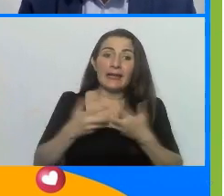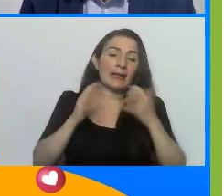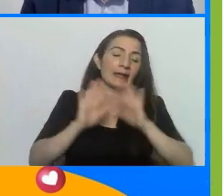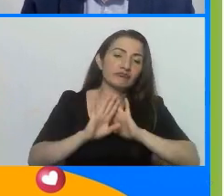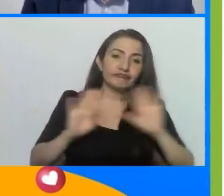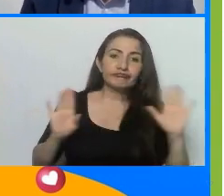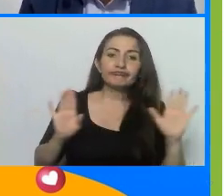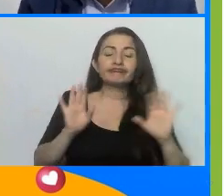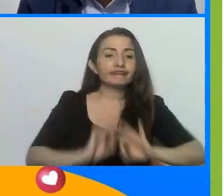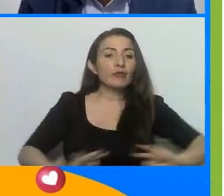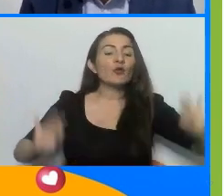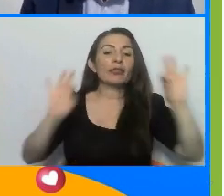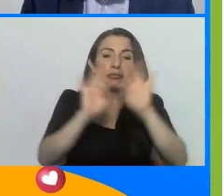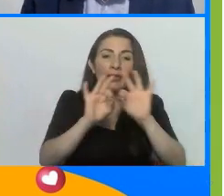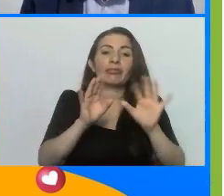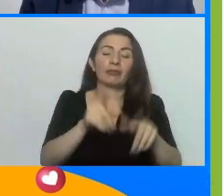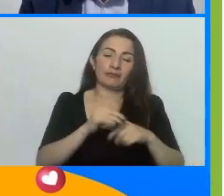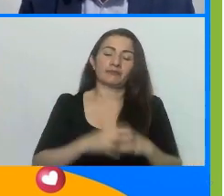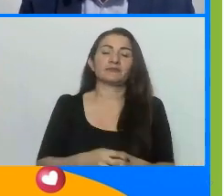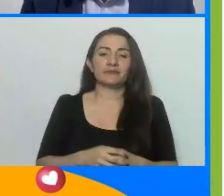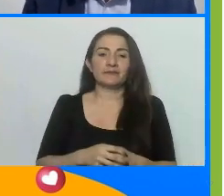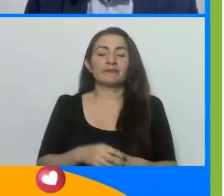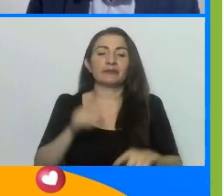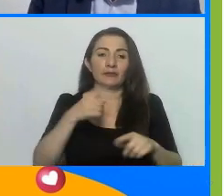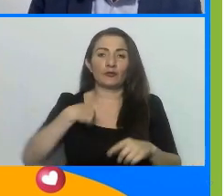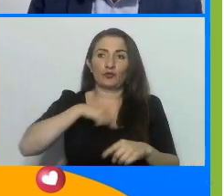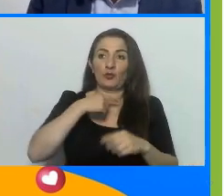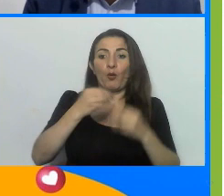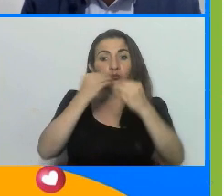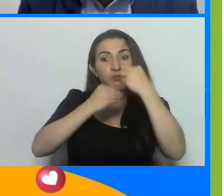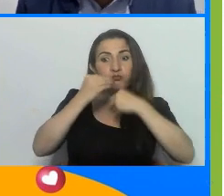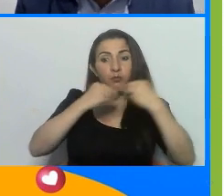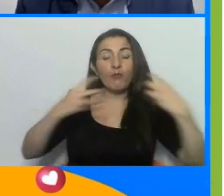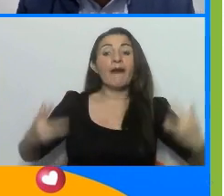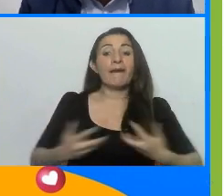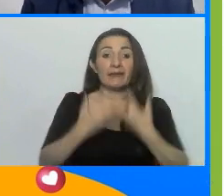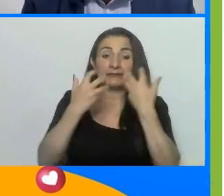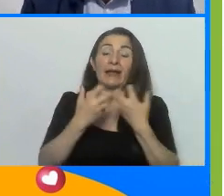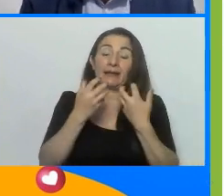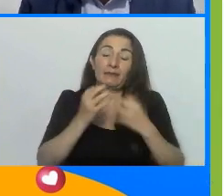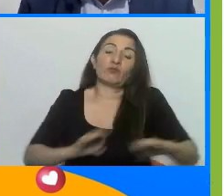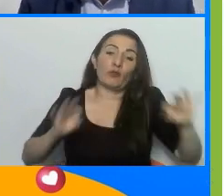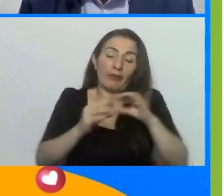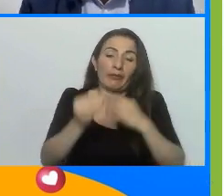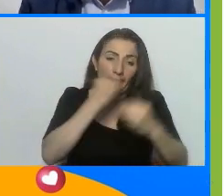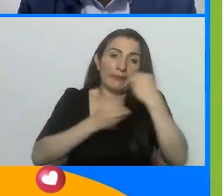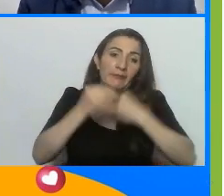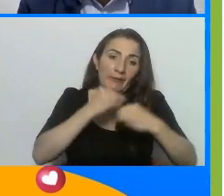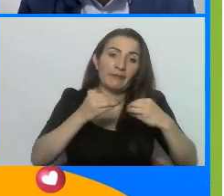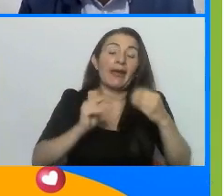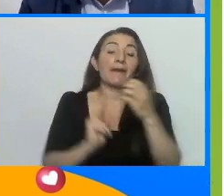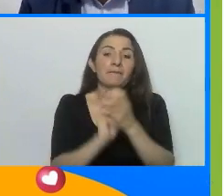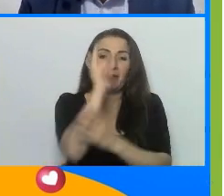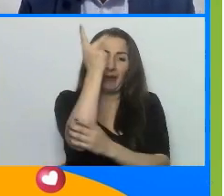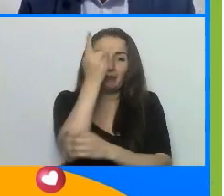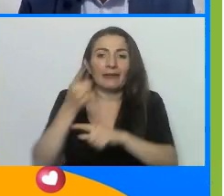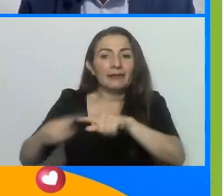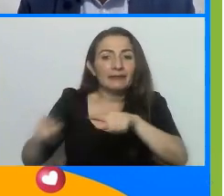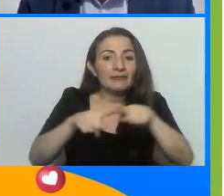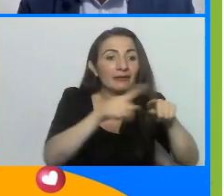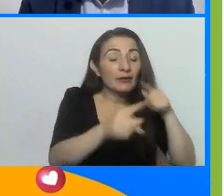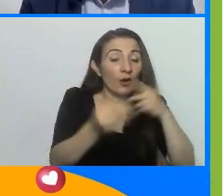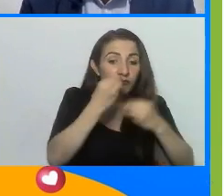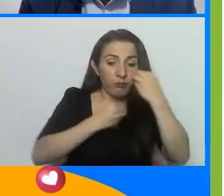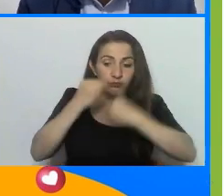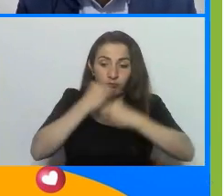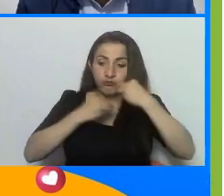son fundamentales, son importantes que hagan parte de nuestra dieta alimenticia, ¿sí? Los vegetales. ¿Por qué? Porque a